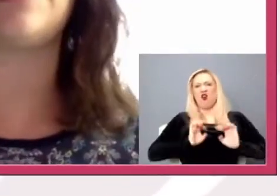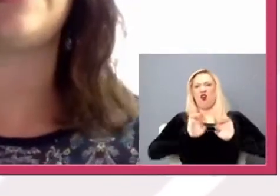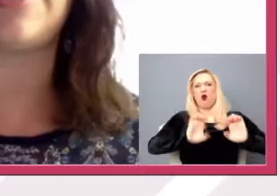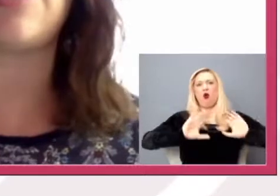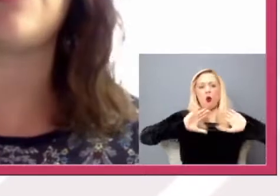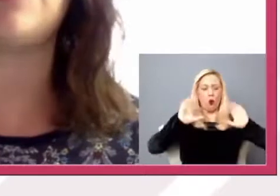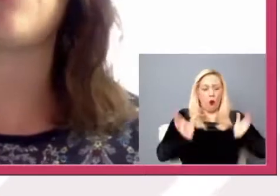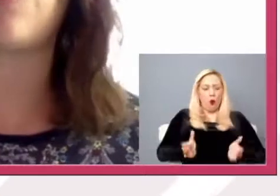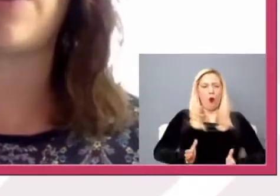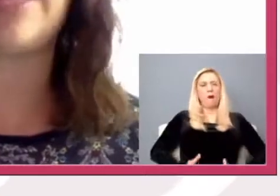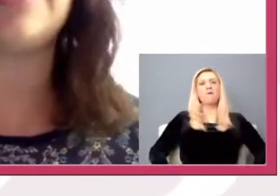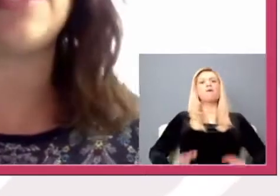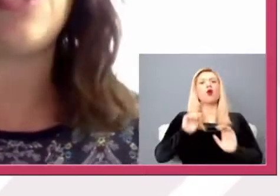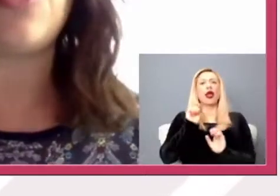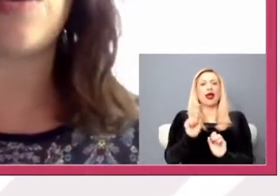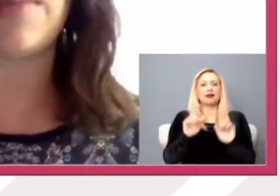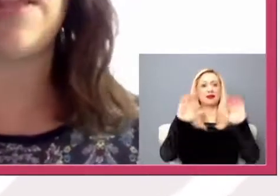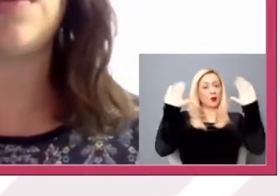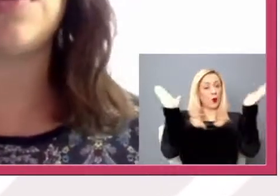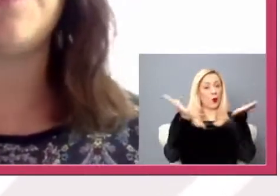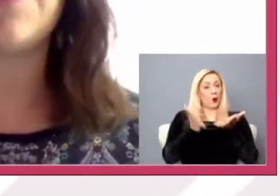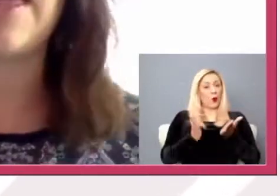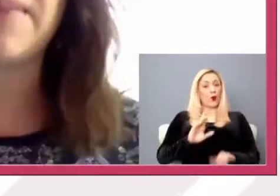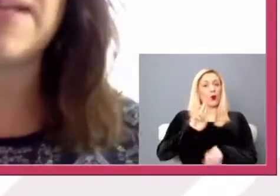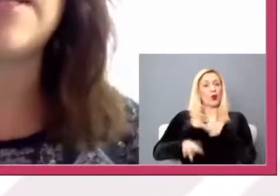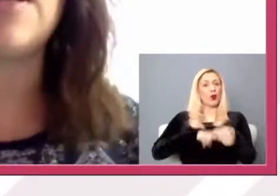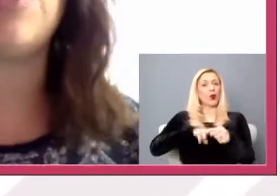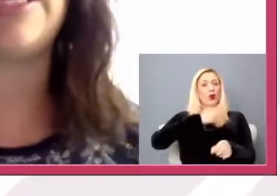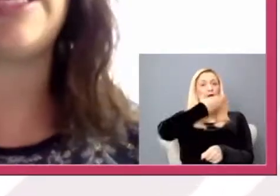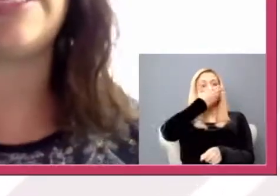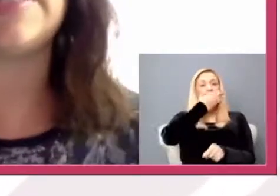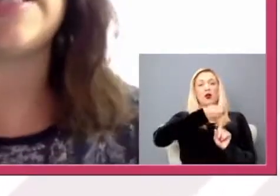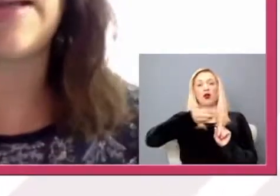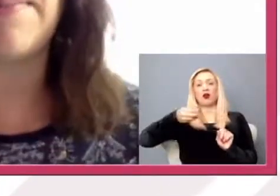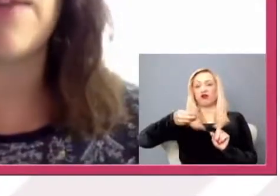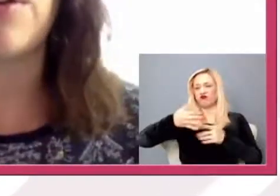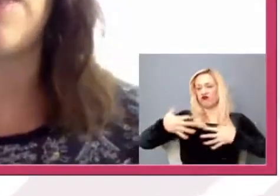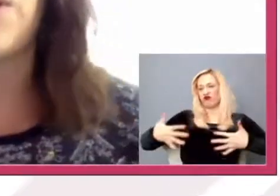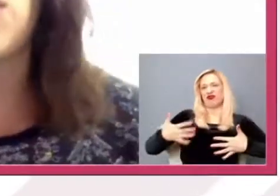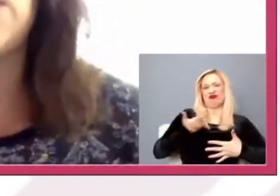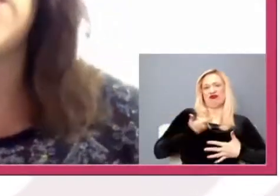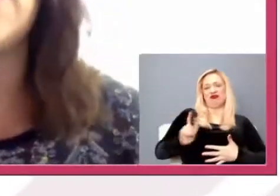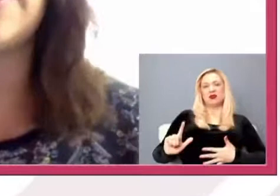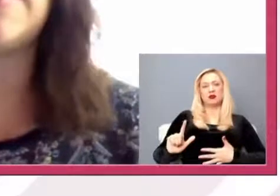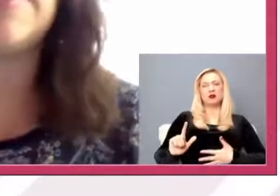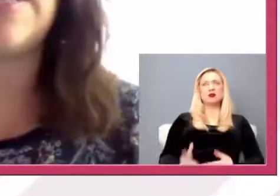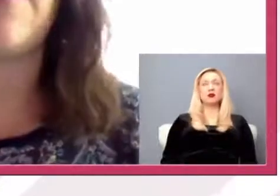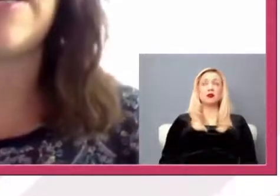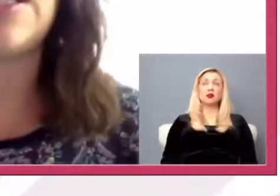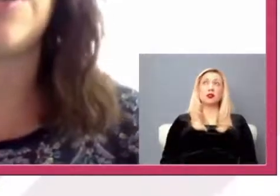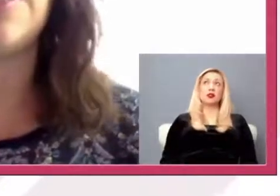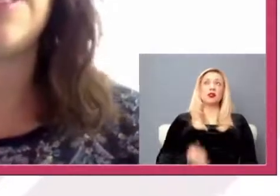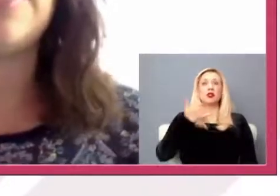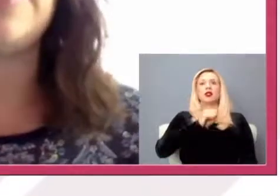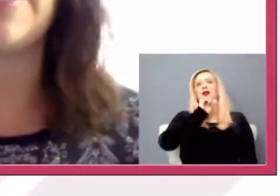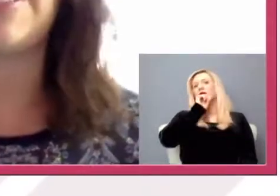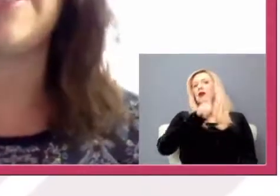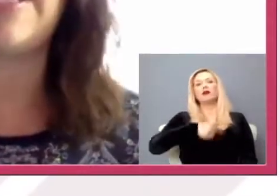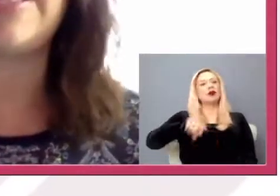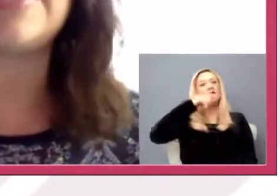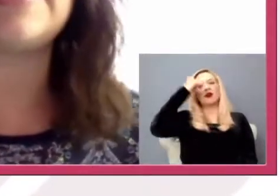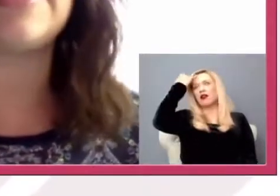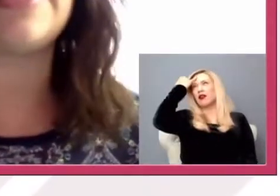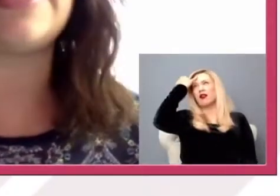no entran en cánones corporales normativos. Además, dentro de este entramado de prejuicios existe la ficción de